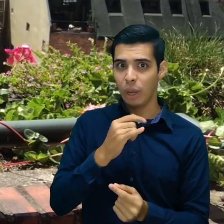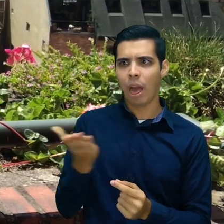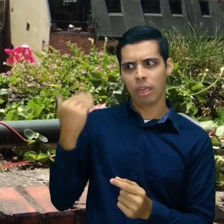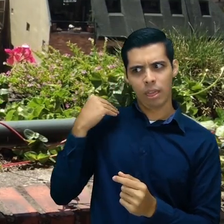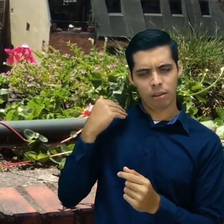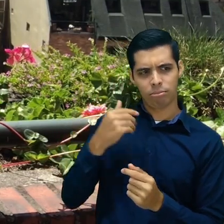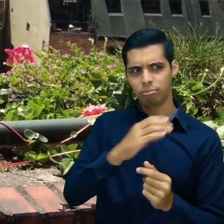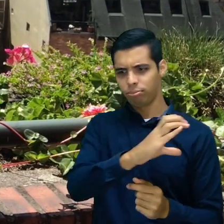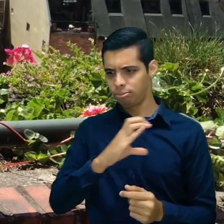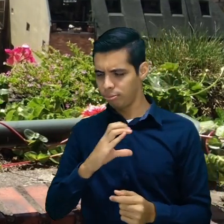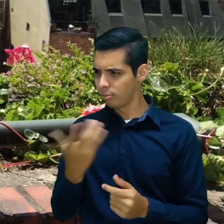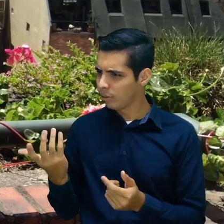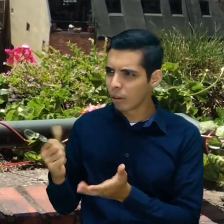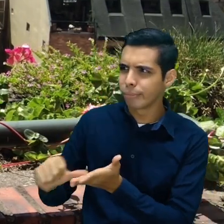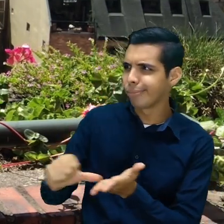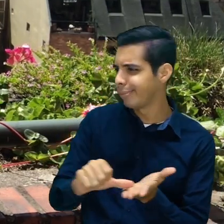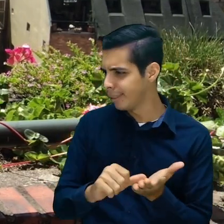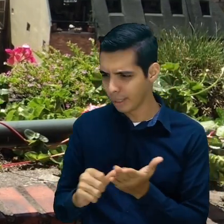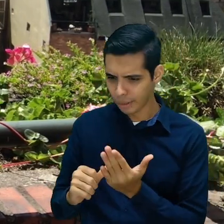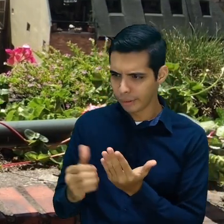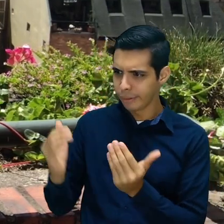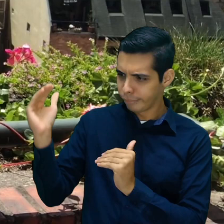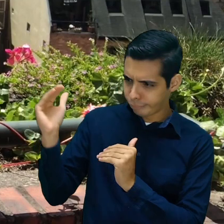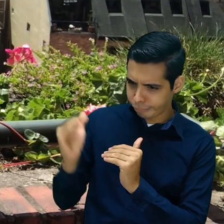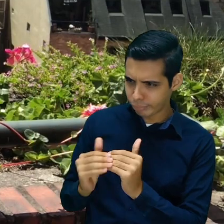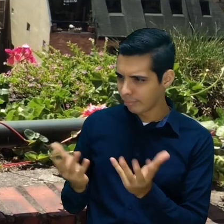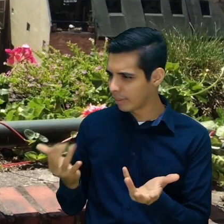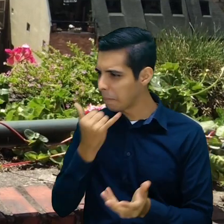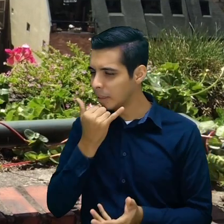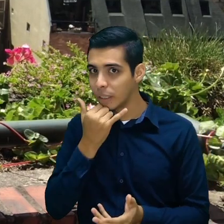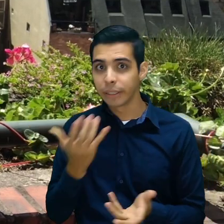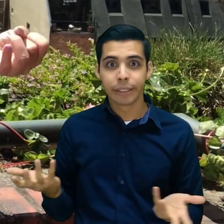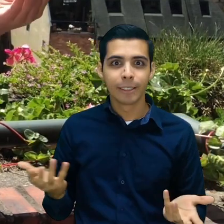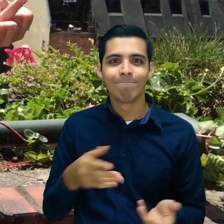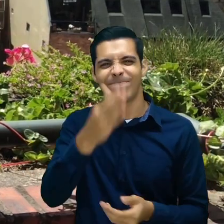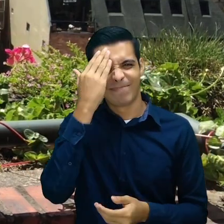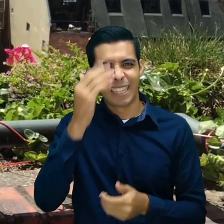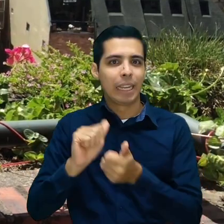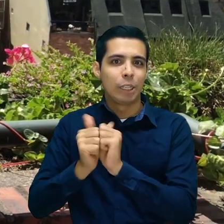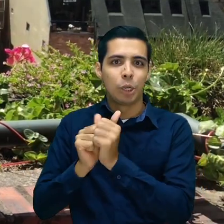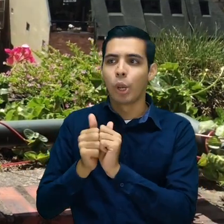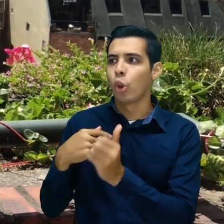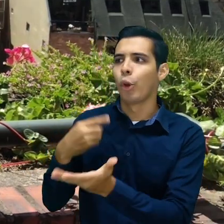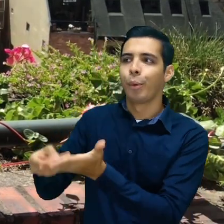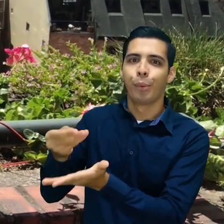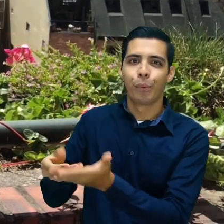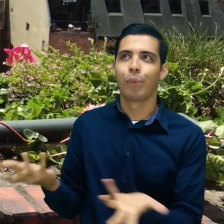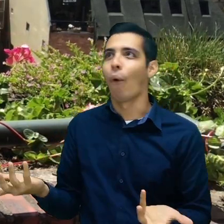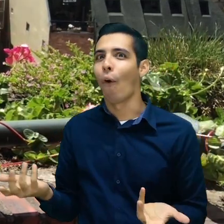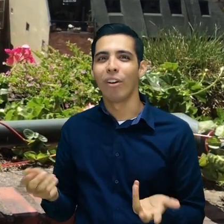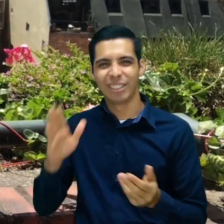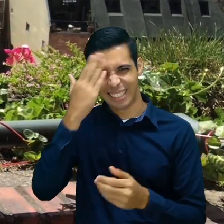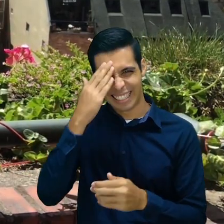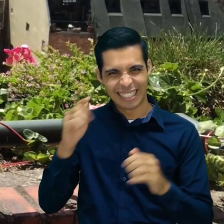automática. Por ejemplo, la membresía del gimnasio a la que nunca más volvimos, también plataformas de streaming, ¿no? A